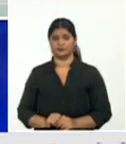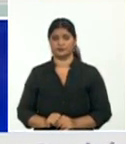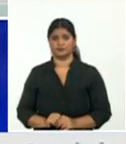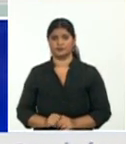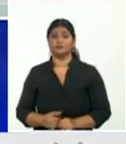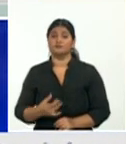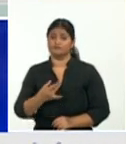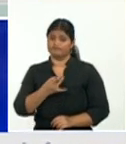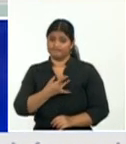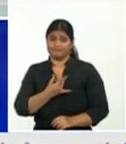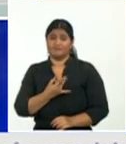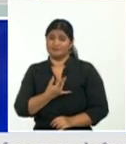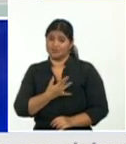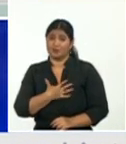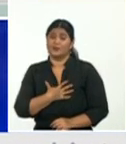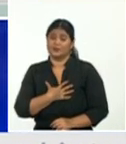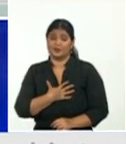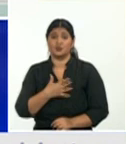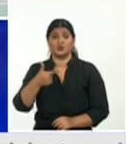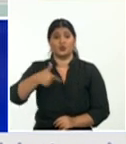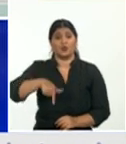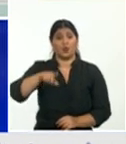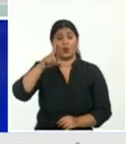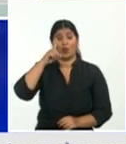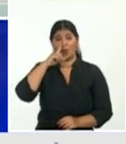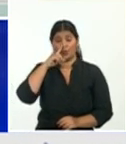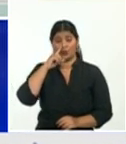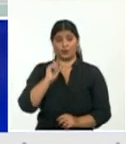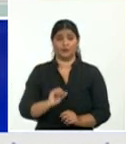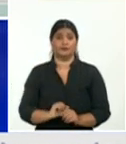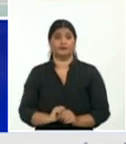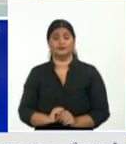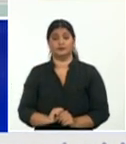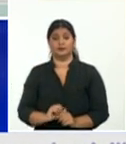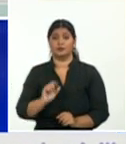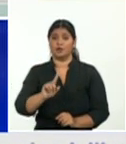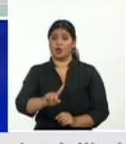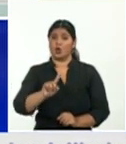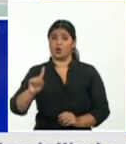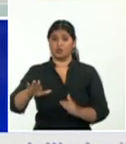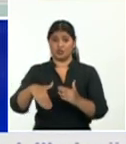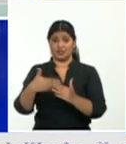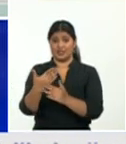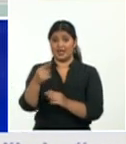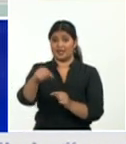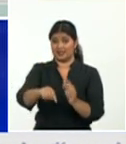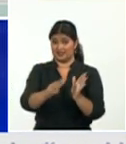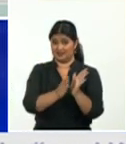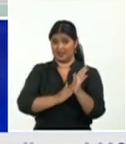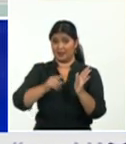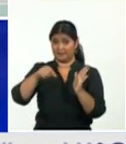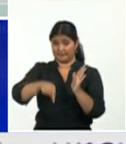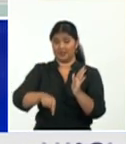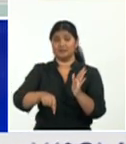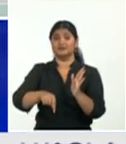junio, en los 11 primeros días, promedia